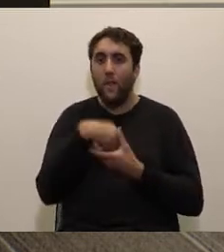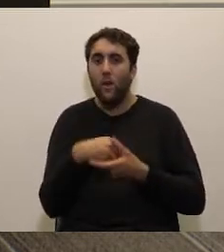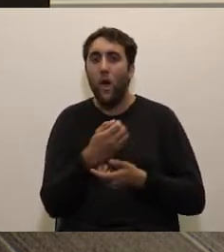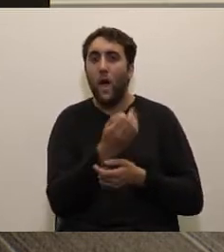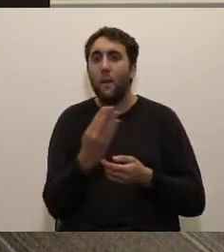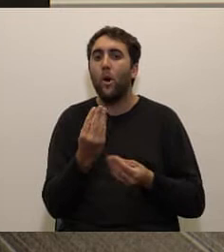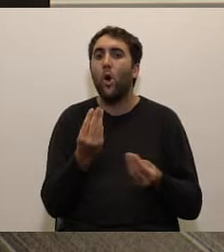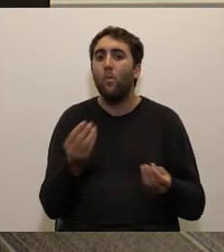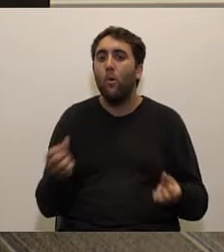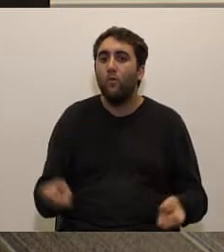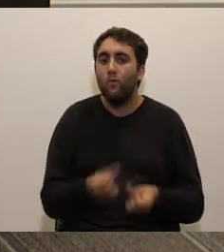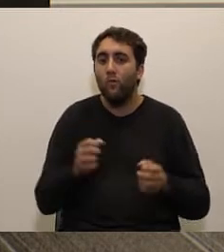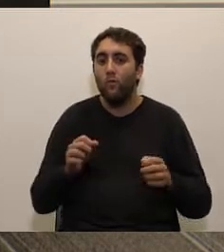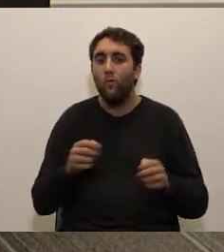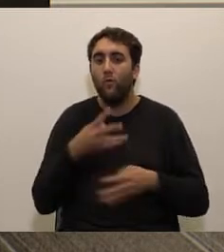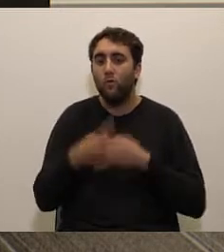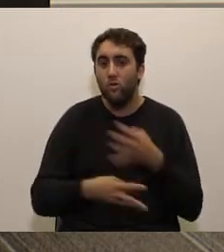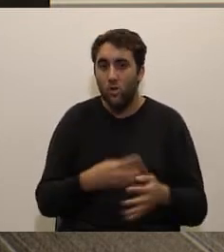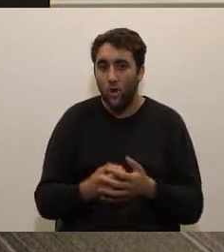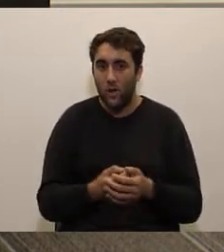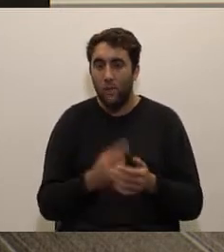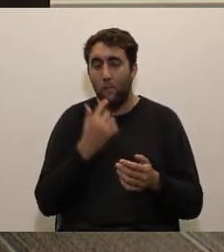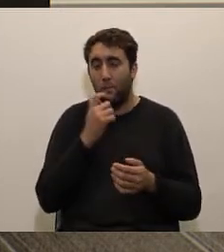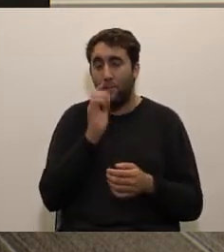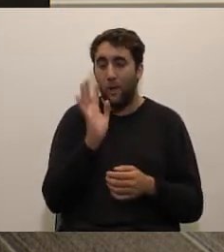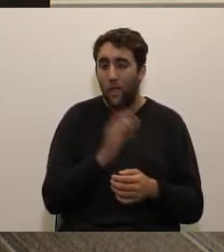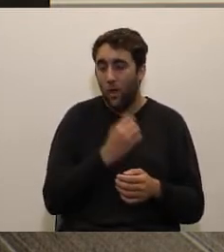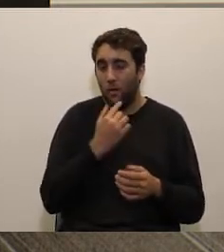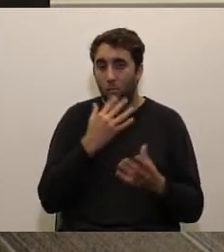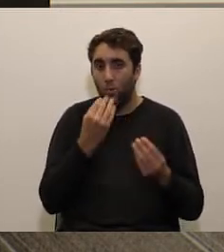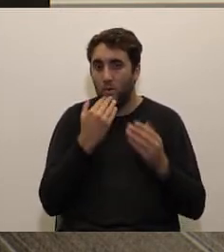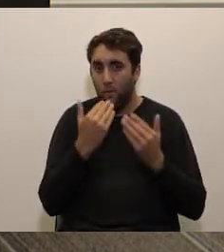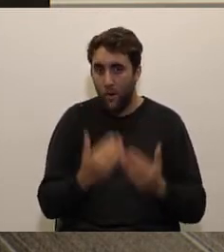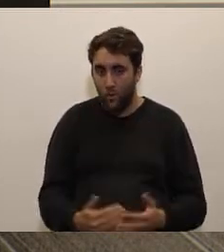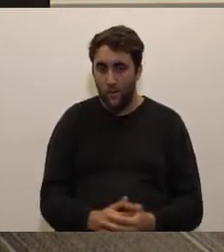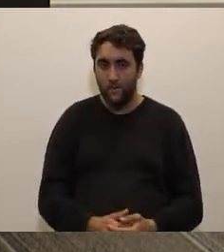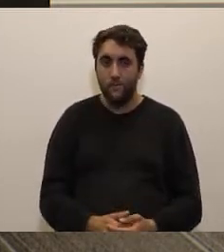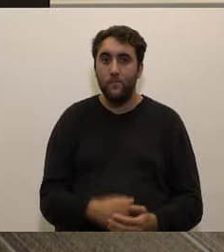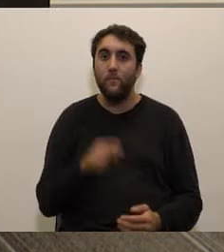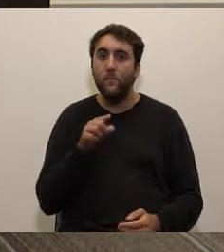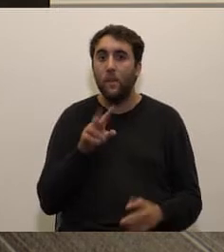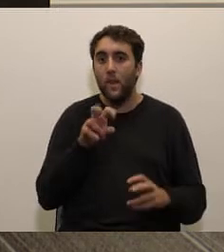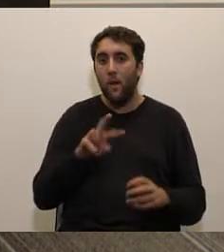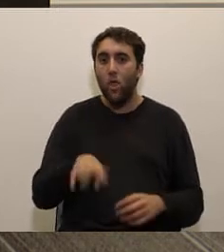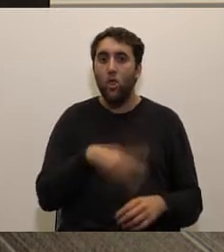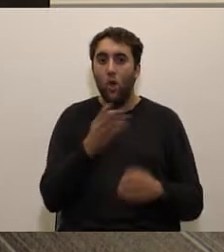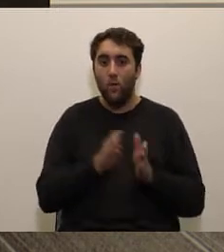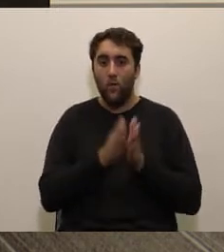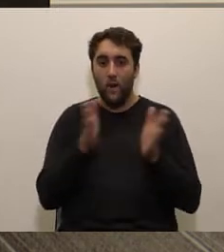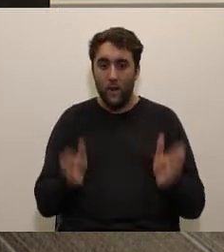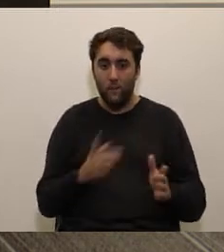contenido y no otro. Son un montón de preguntas en una sola, perdón. Pero bueno, esto que es como un doble juego